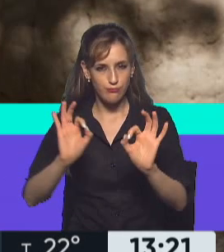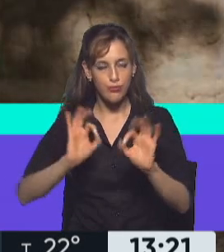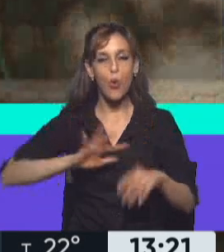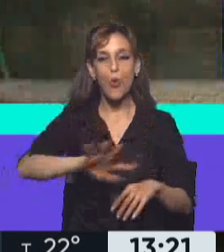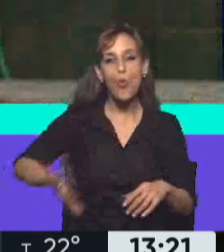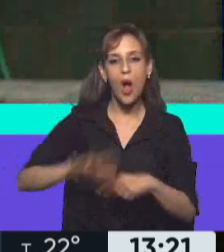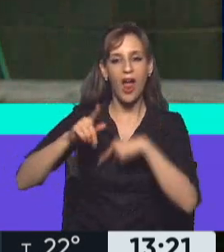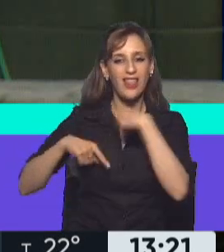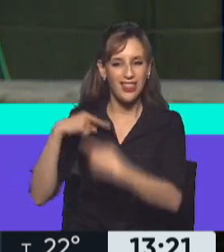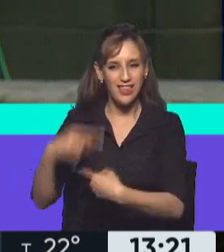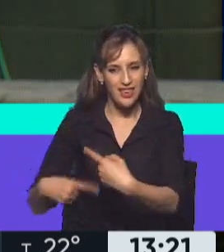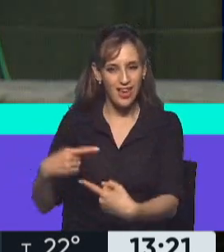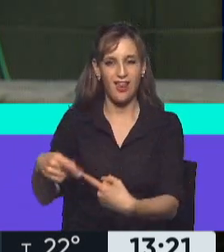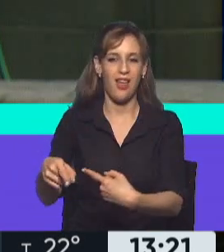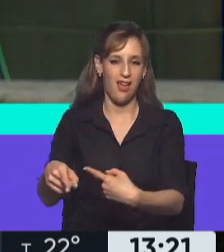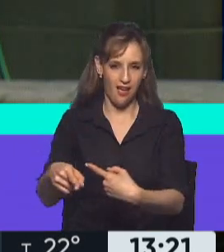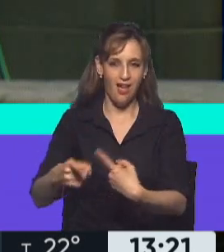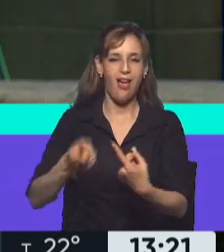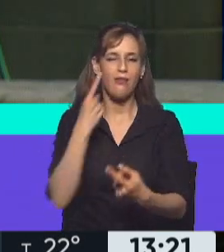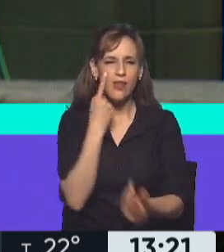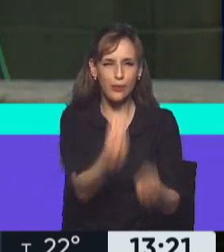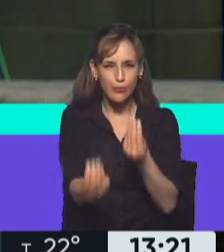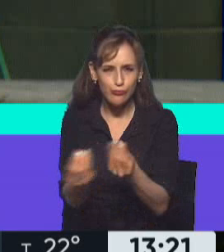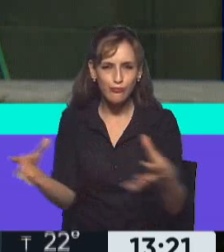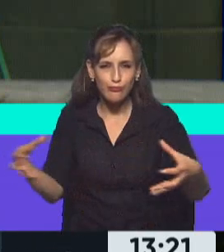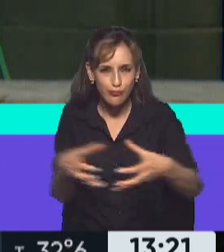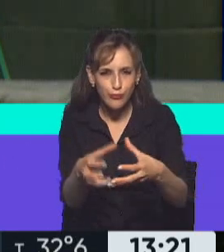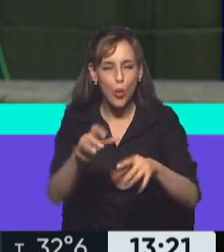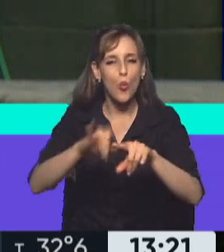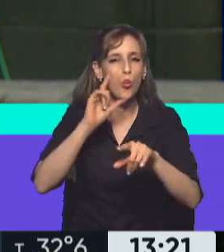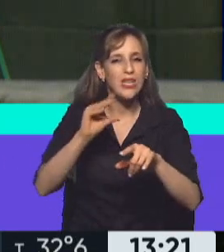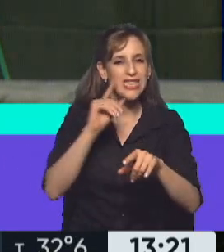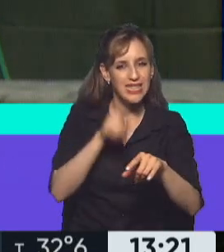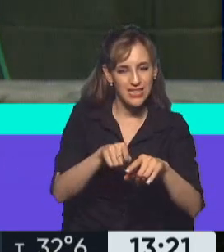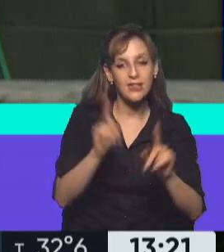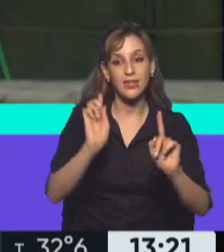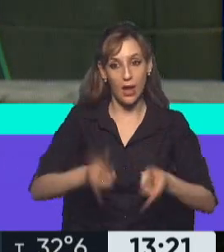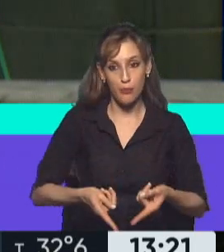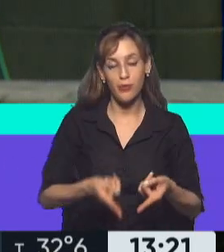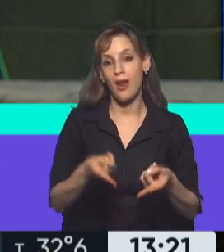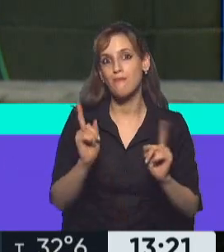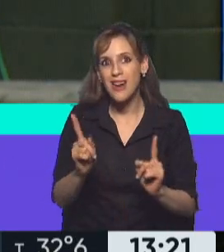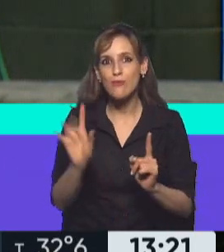indígena donde está la comunidad Wichí, que también se comparte con la provincia del Chaco,